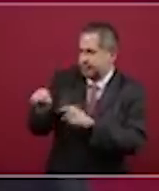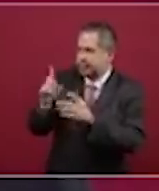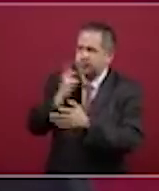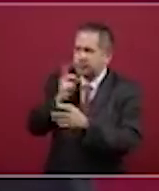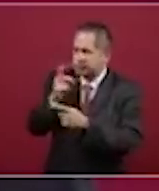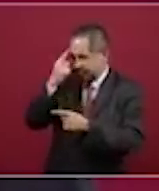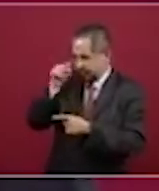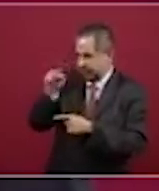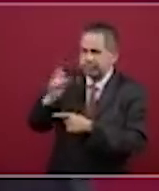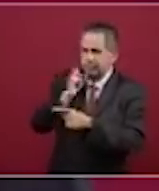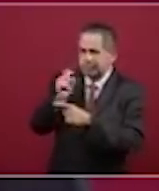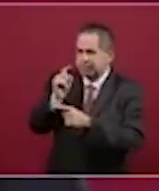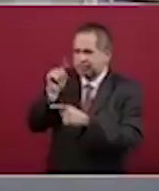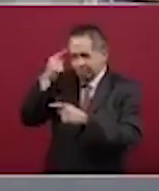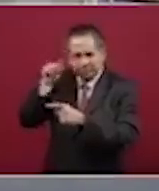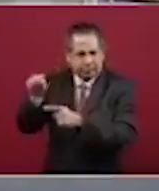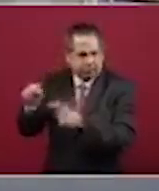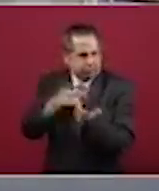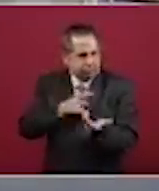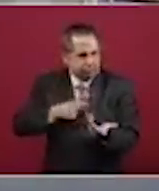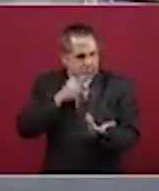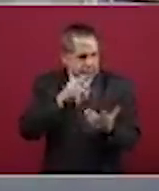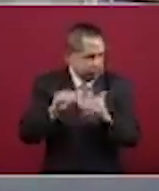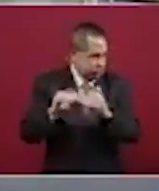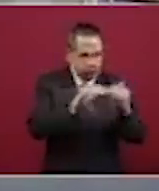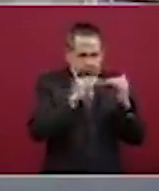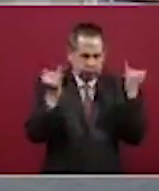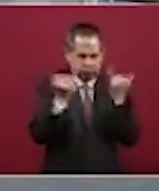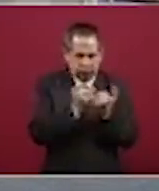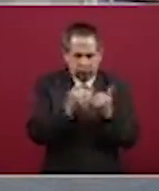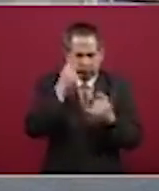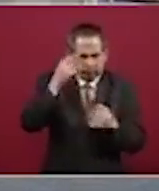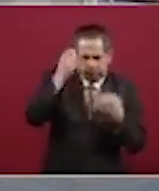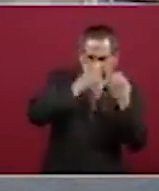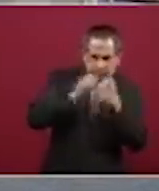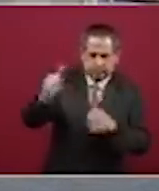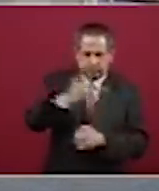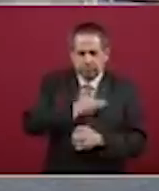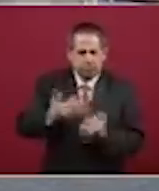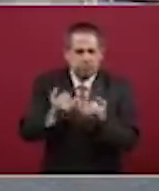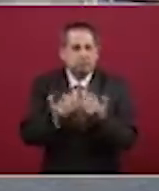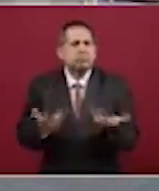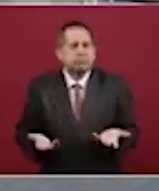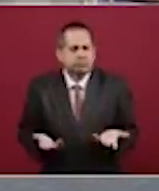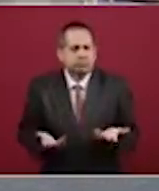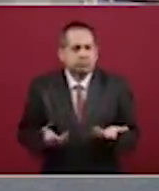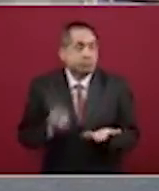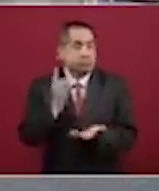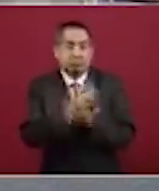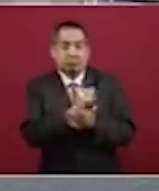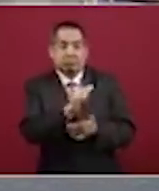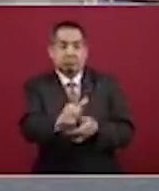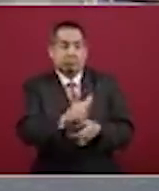a los diputados, a los senadores, para evaluar al presidente, y se